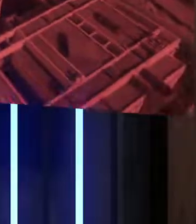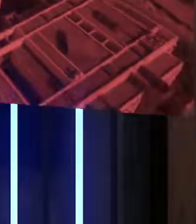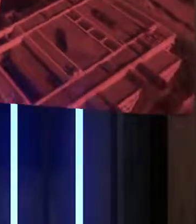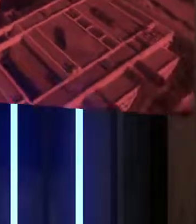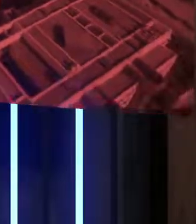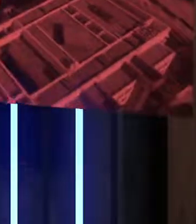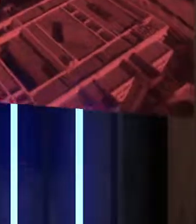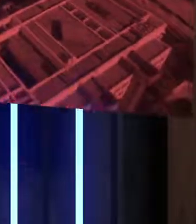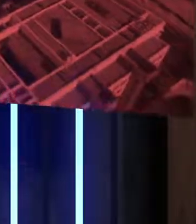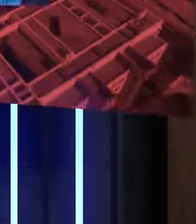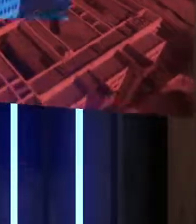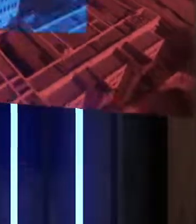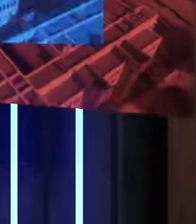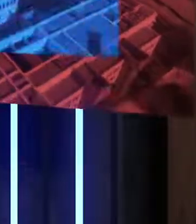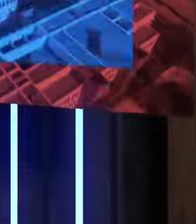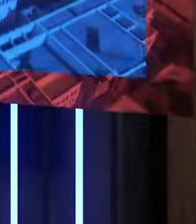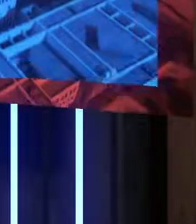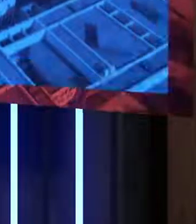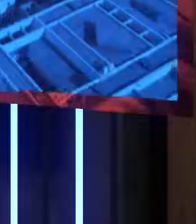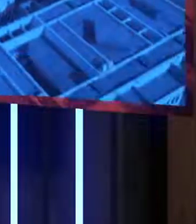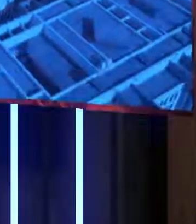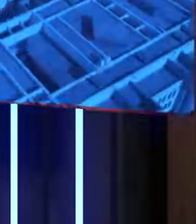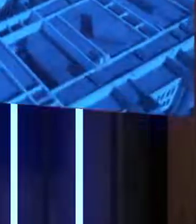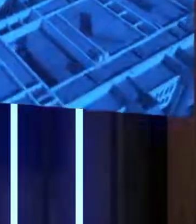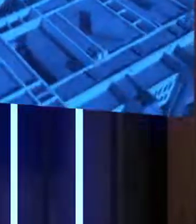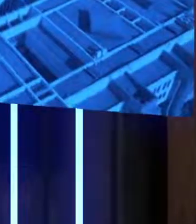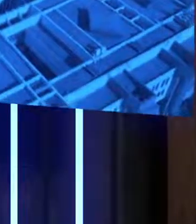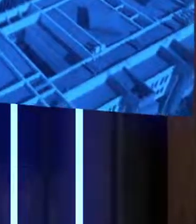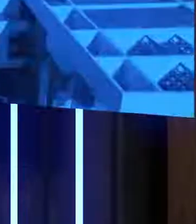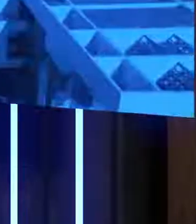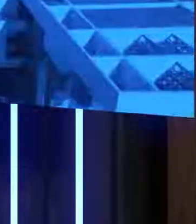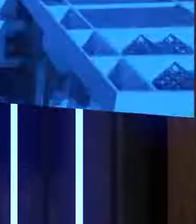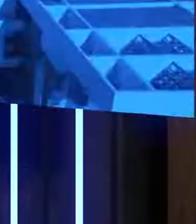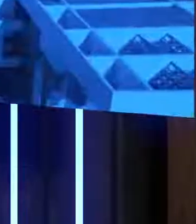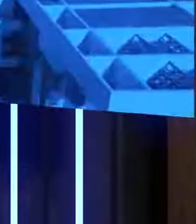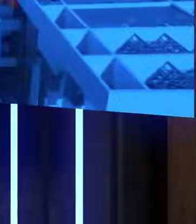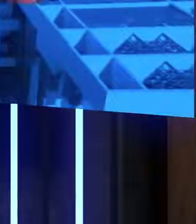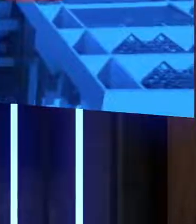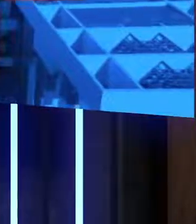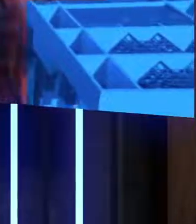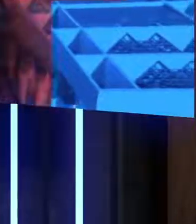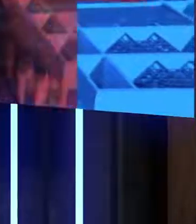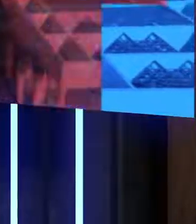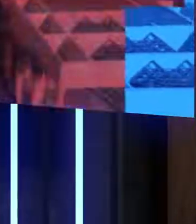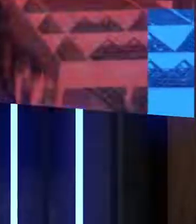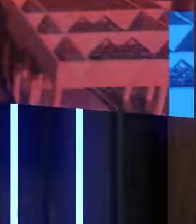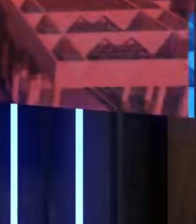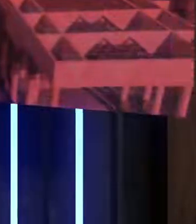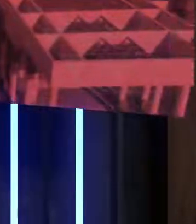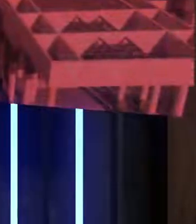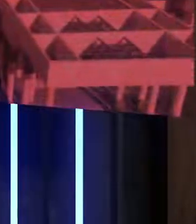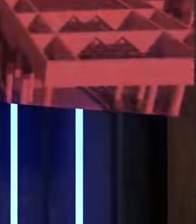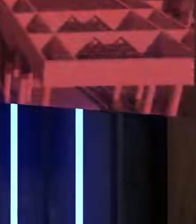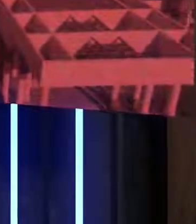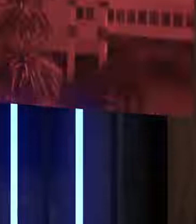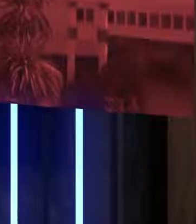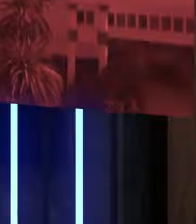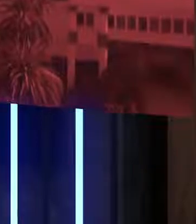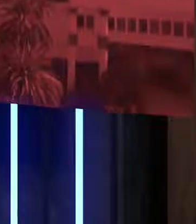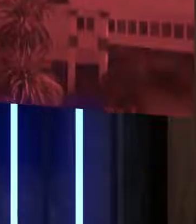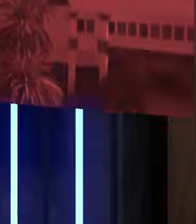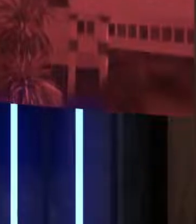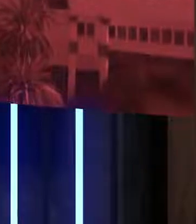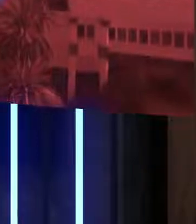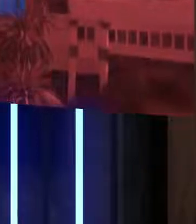Reconciliación, de Prisión Política y Tortura y sobre calificación de derechos humanos, ejecutados políticos, detenidos desaparecidos y víctimas de